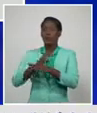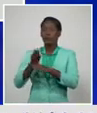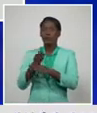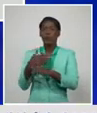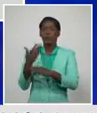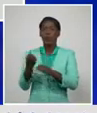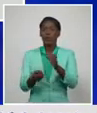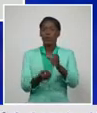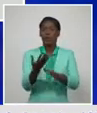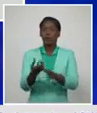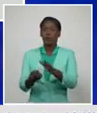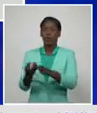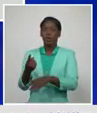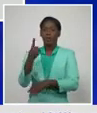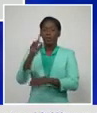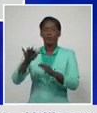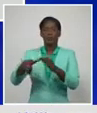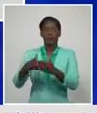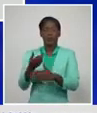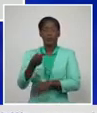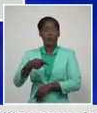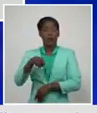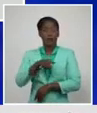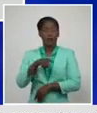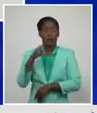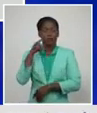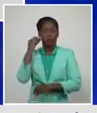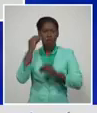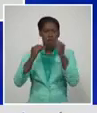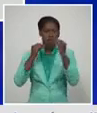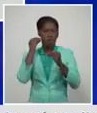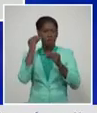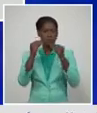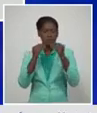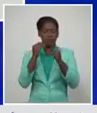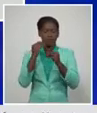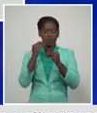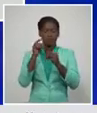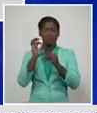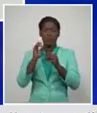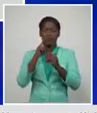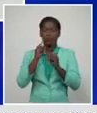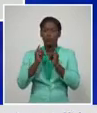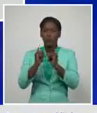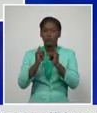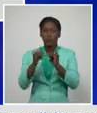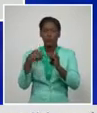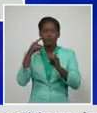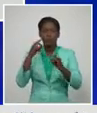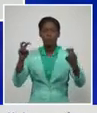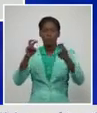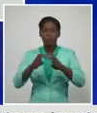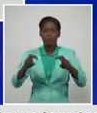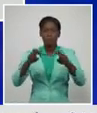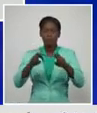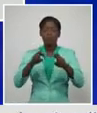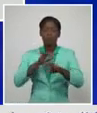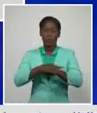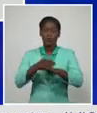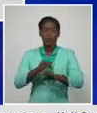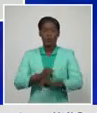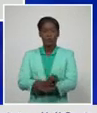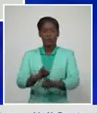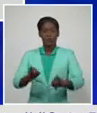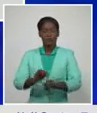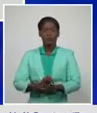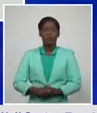diarios en el día de ayer de estos países. Sin embargo, los fallecidos, que también vimos imágenes, no